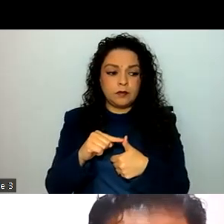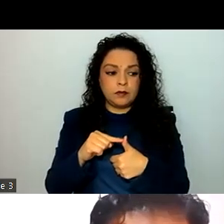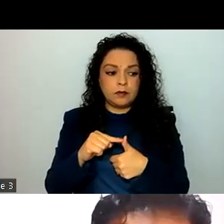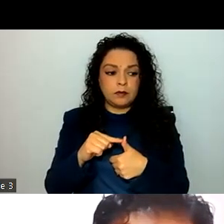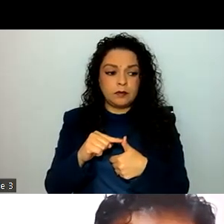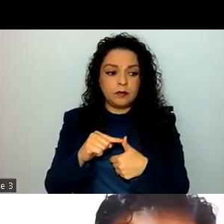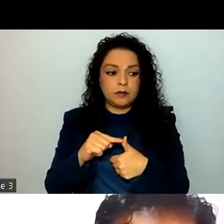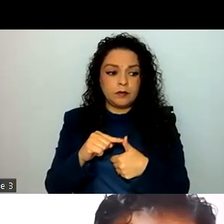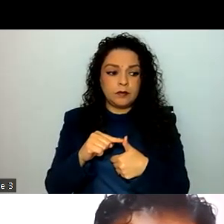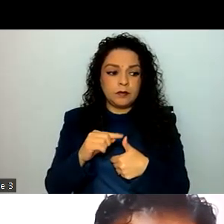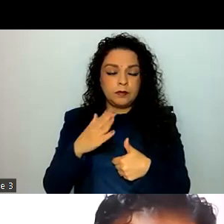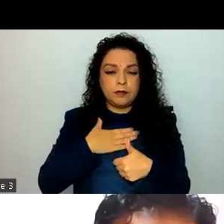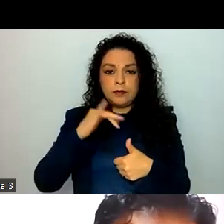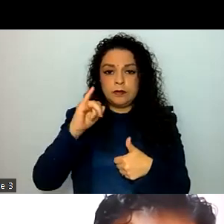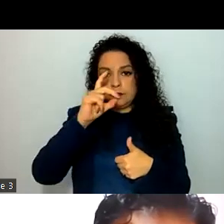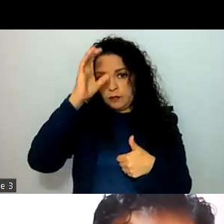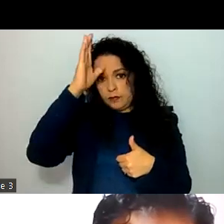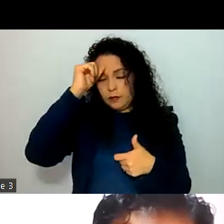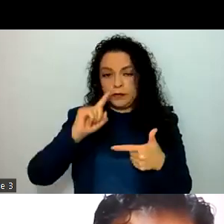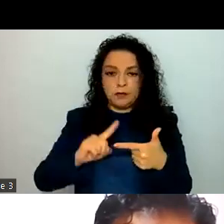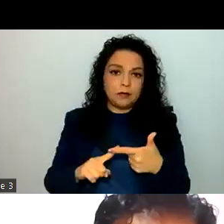El de la voz, a favor.